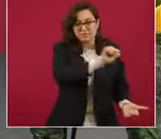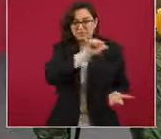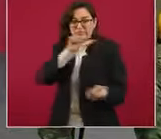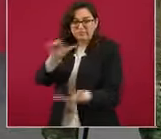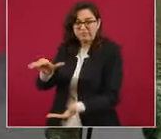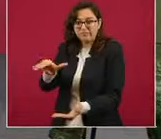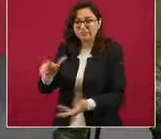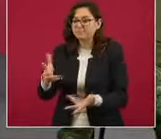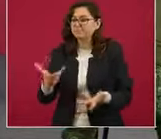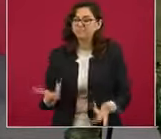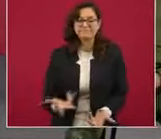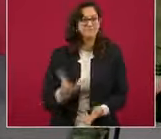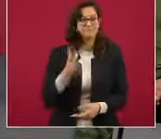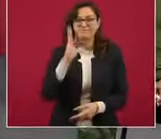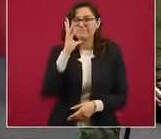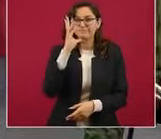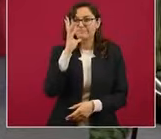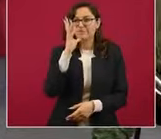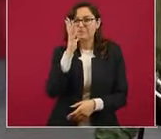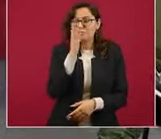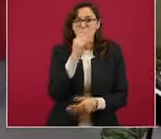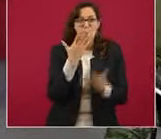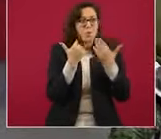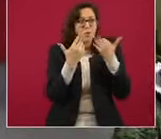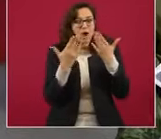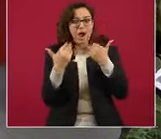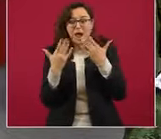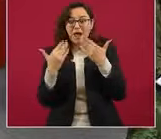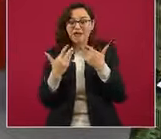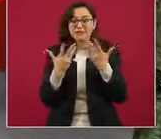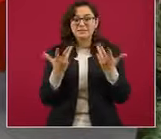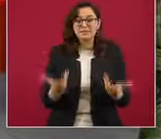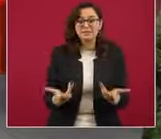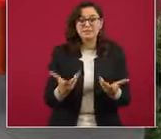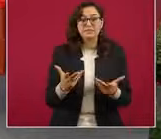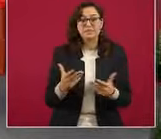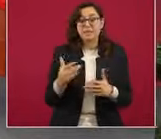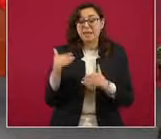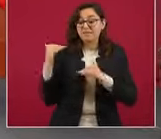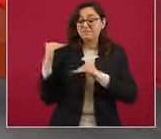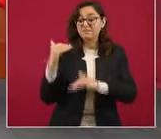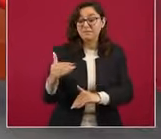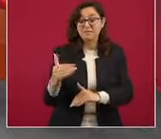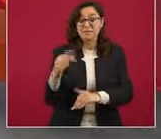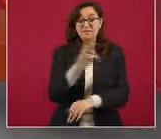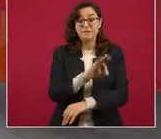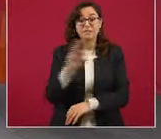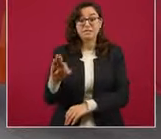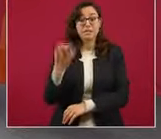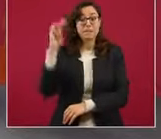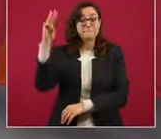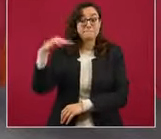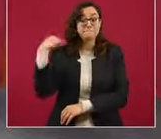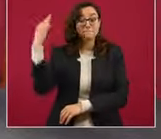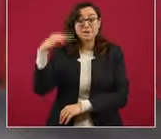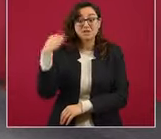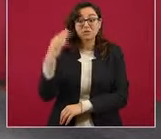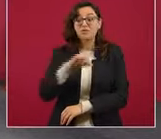hay elecciones. Entonces hasta marzo tenemos como límite y no